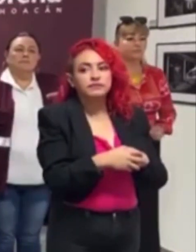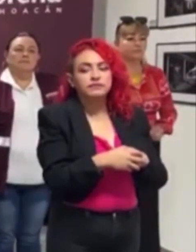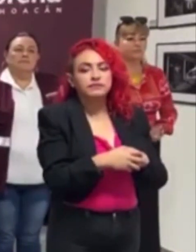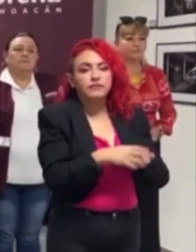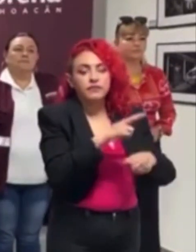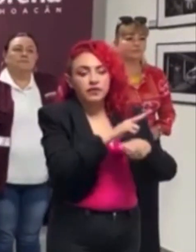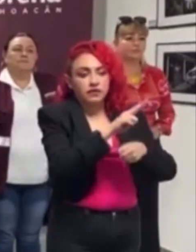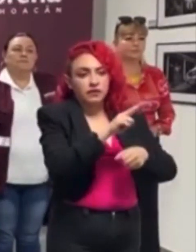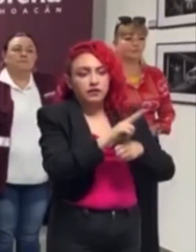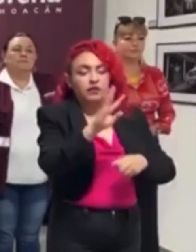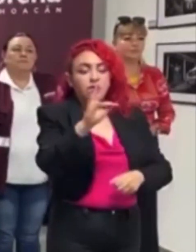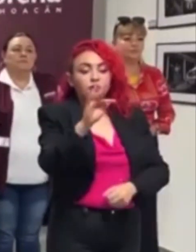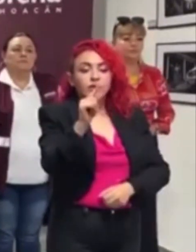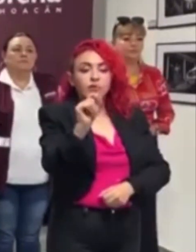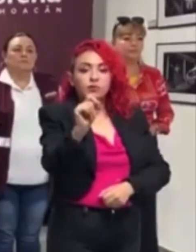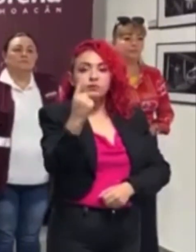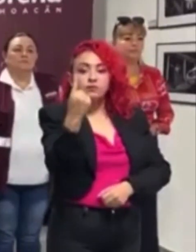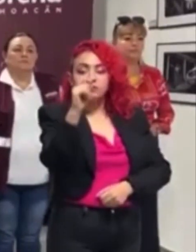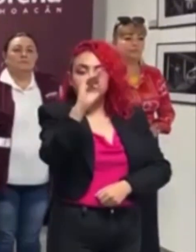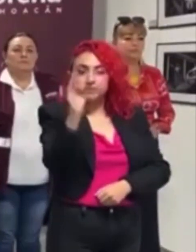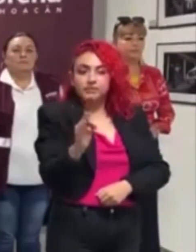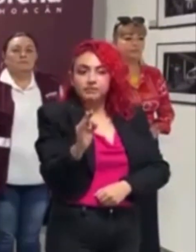el 40.1%